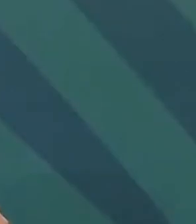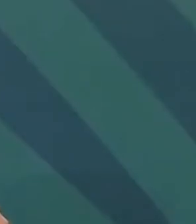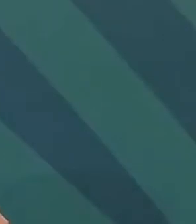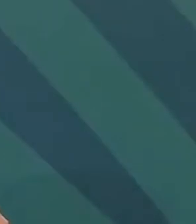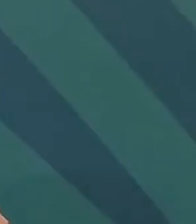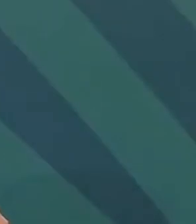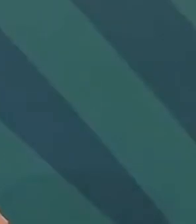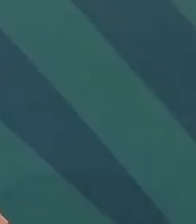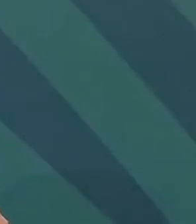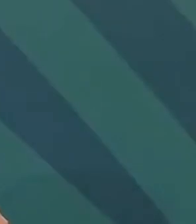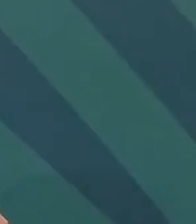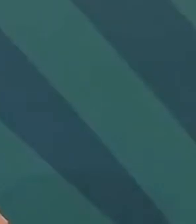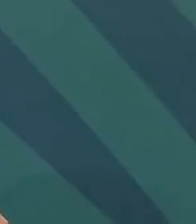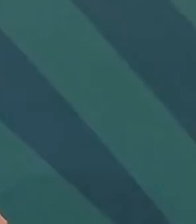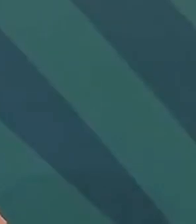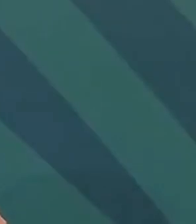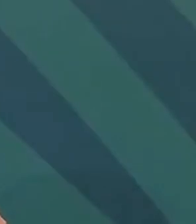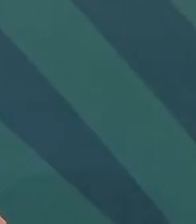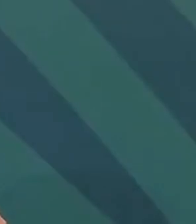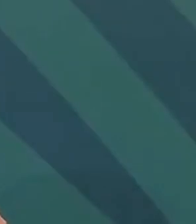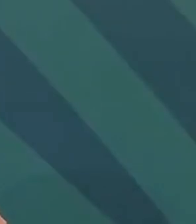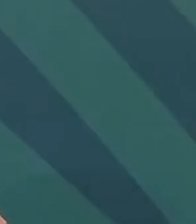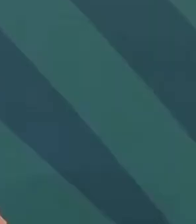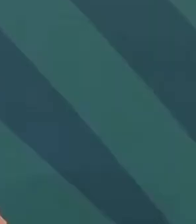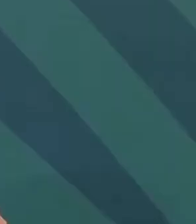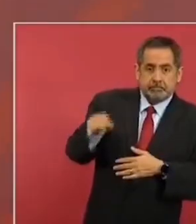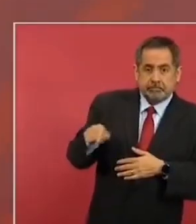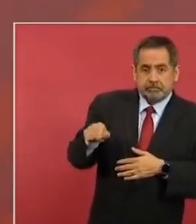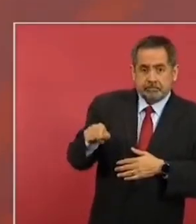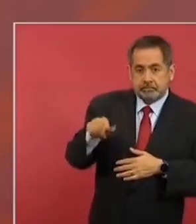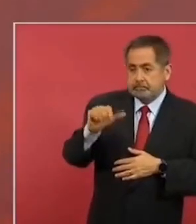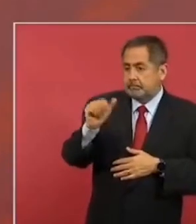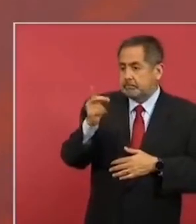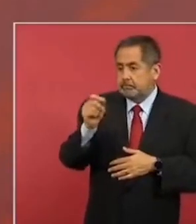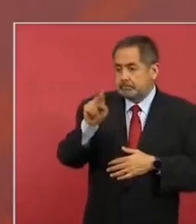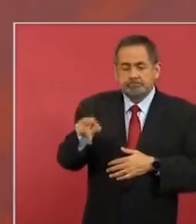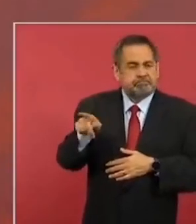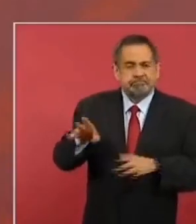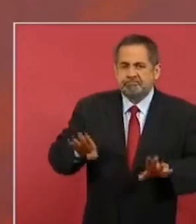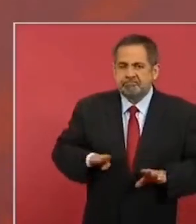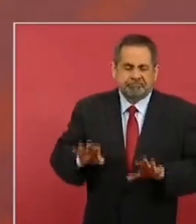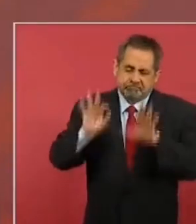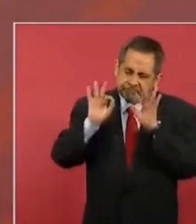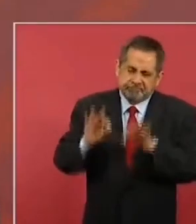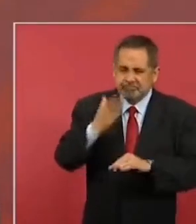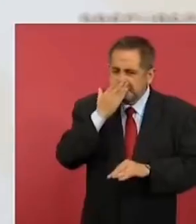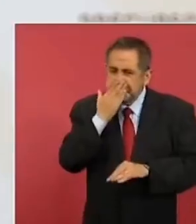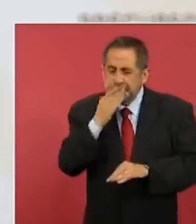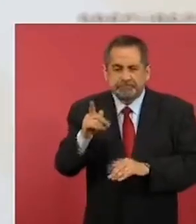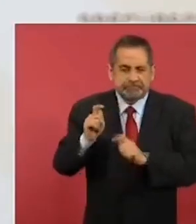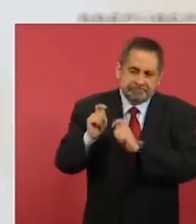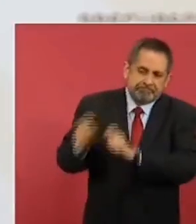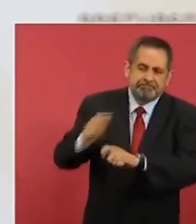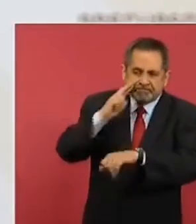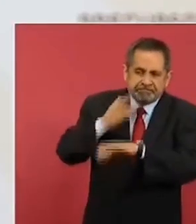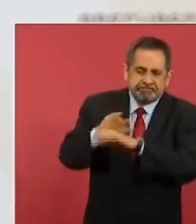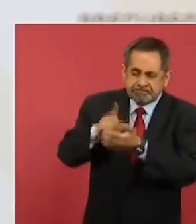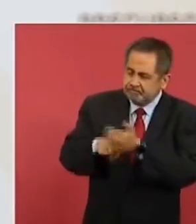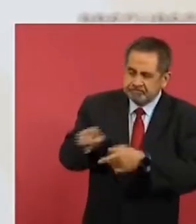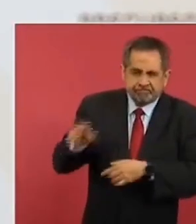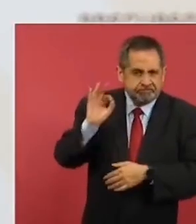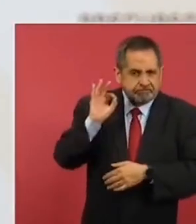volvió a pedir que el legisladores de dicho grupo se revelen y voten a favor de dicha iniciativa en la conferencia matutina